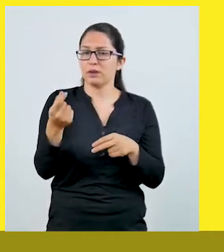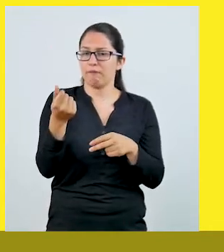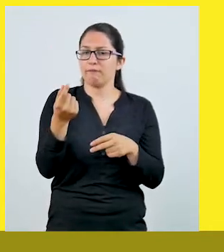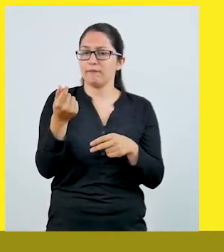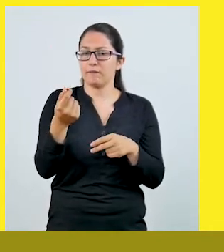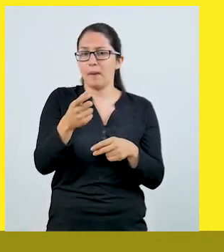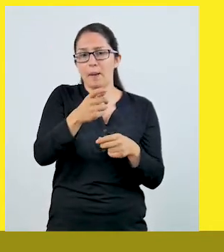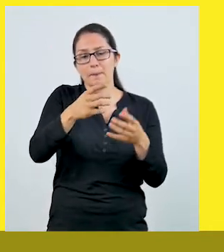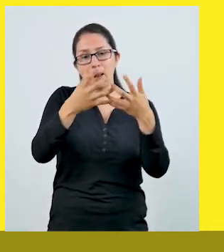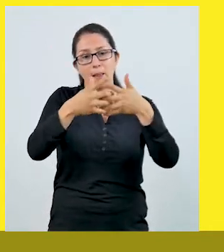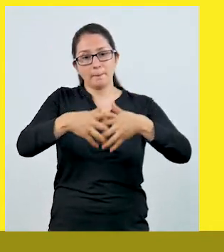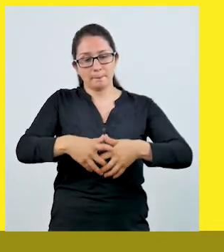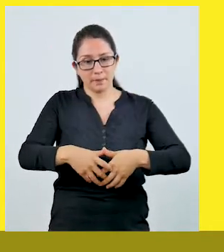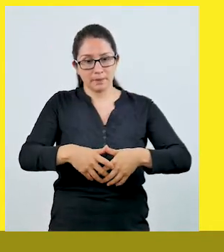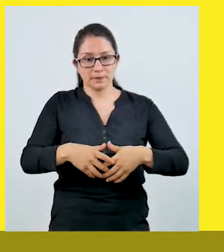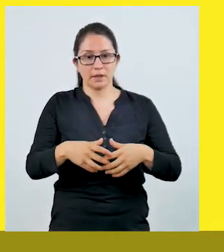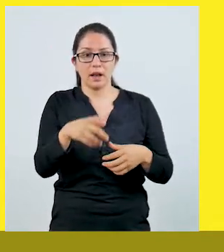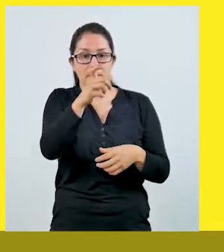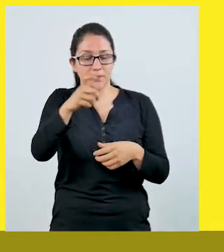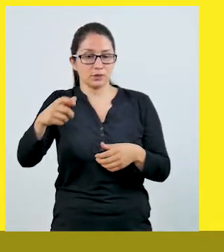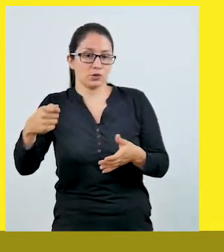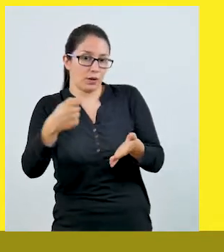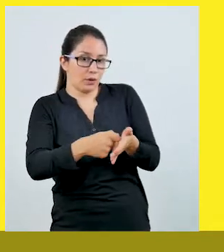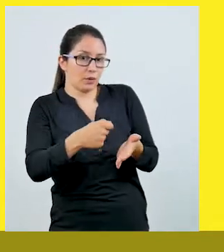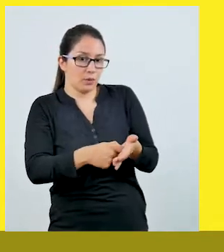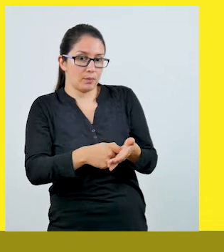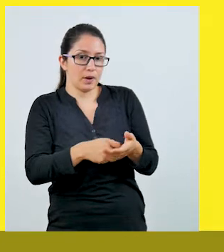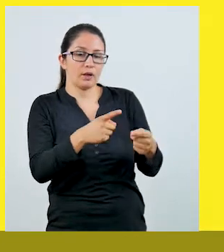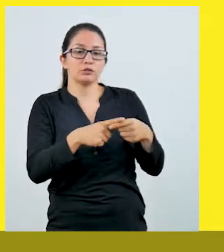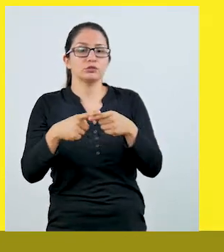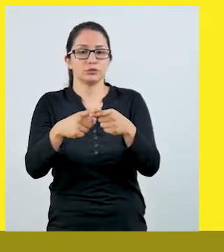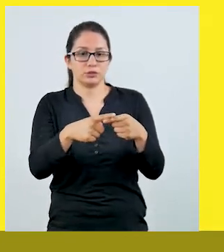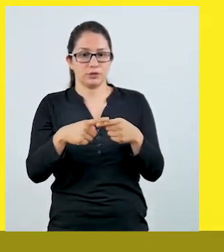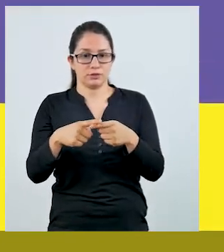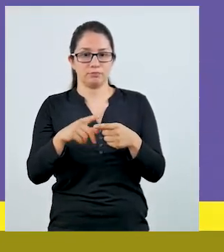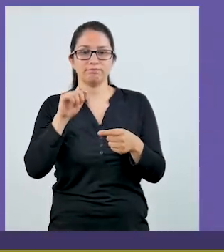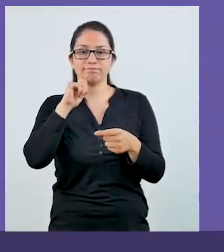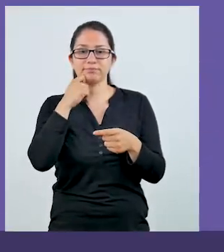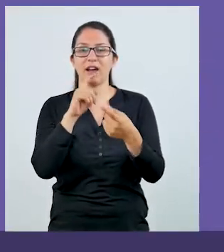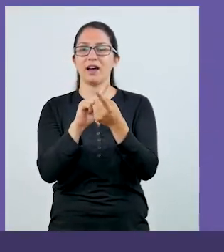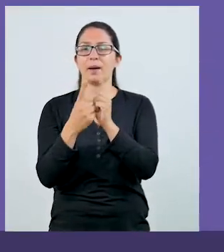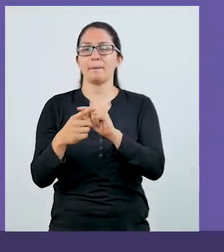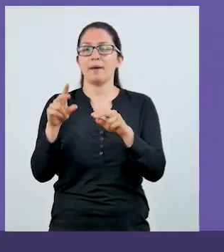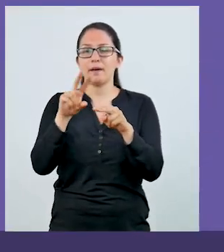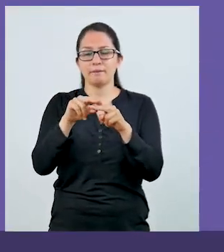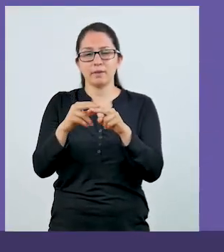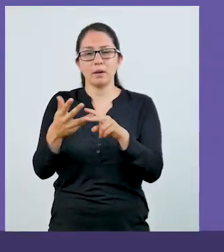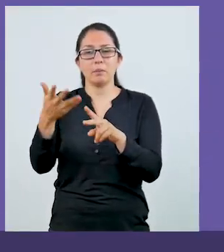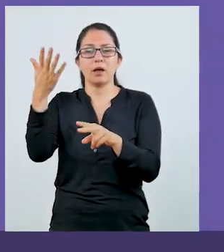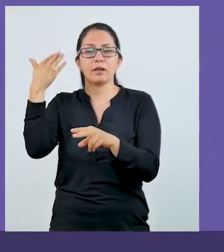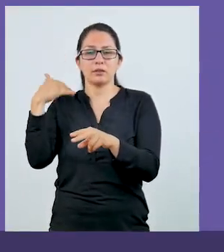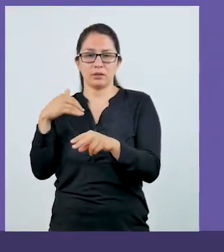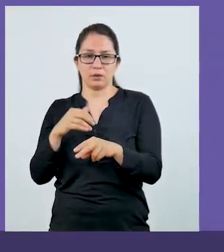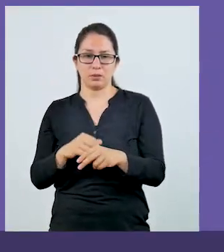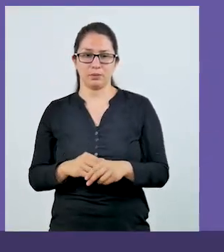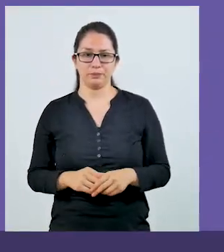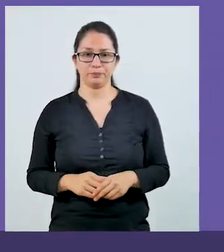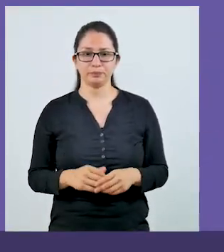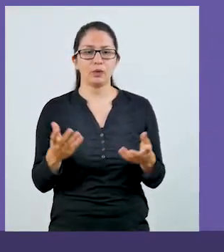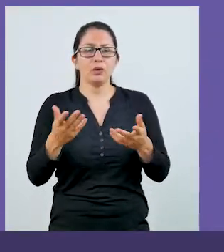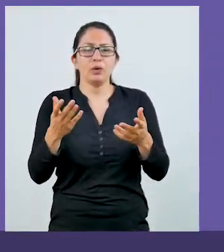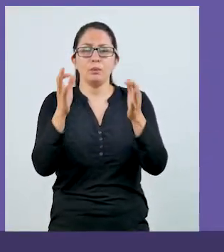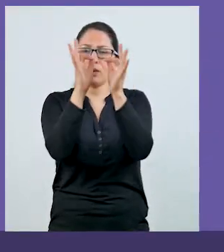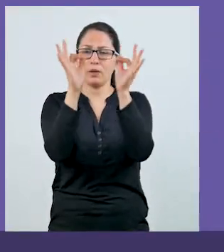clientes y la sociedad, es decir, sustituir los modelos obsoletos. ¿Cómo puedo diseñar un modelo de